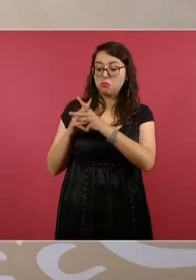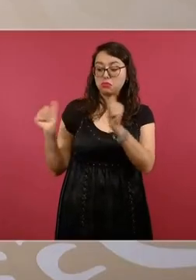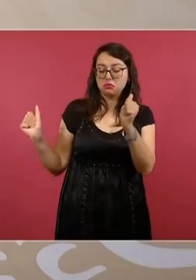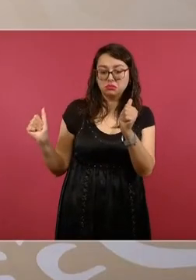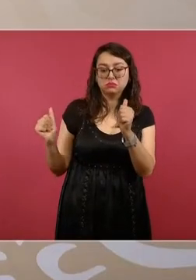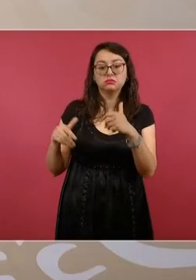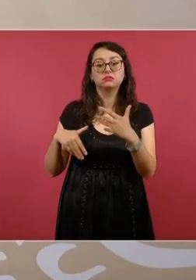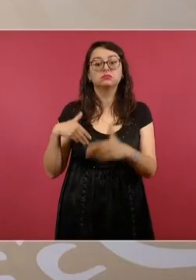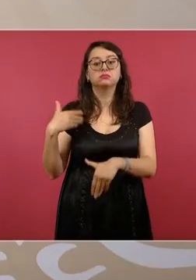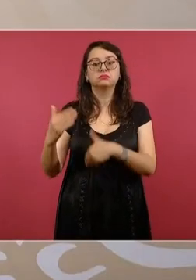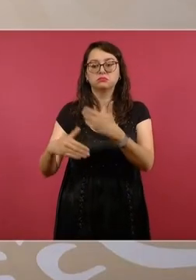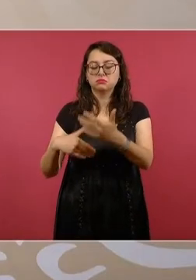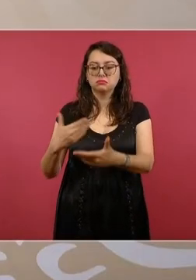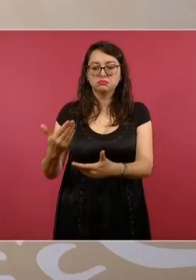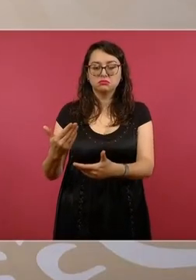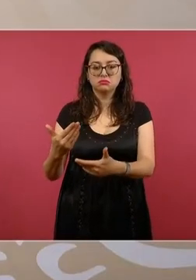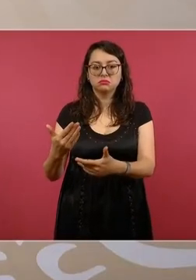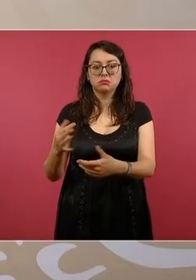y arrasa